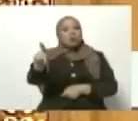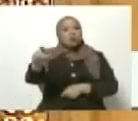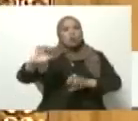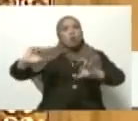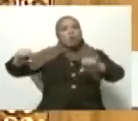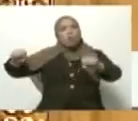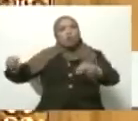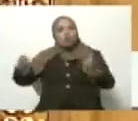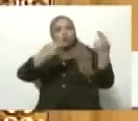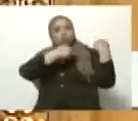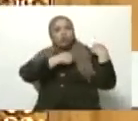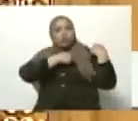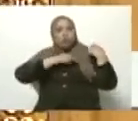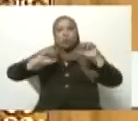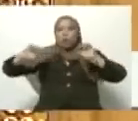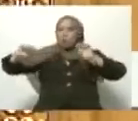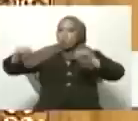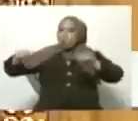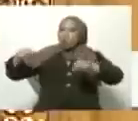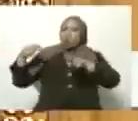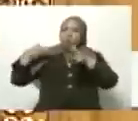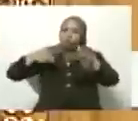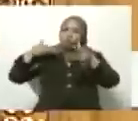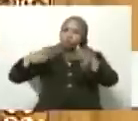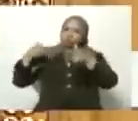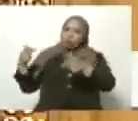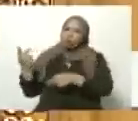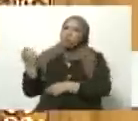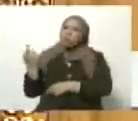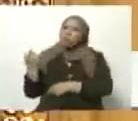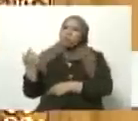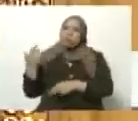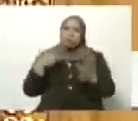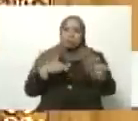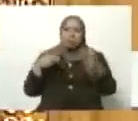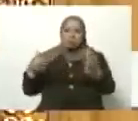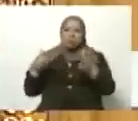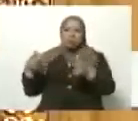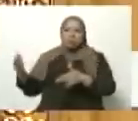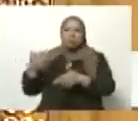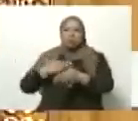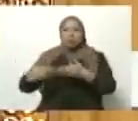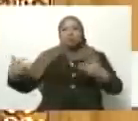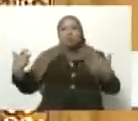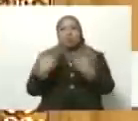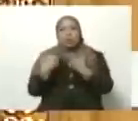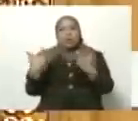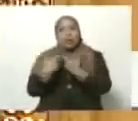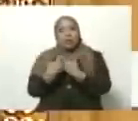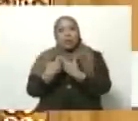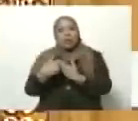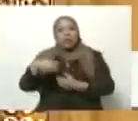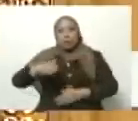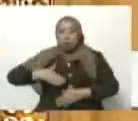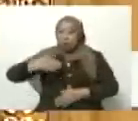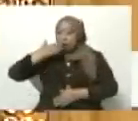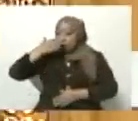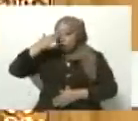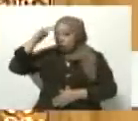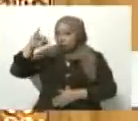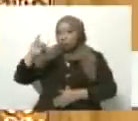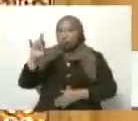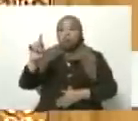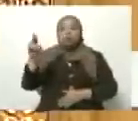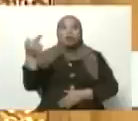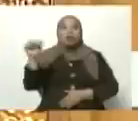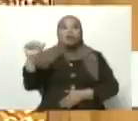compañías mercenarias privadas más grandes del mundo, infame porque mató cientos de civiles en la guerra de Irak, y Eric Prince le dijo que sí, pero